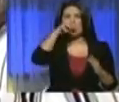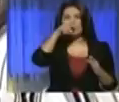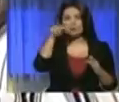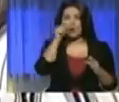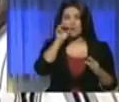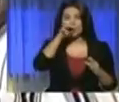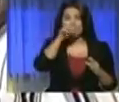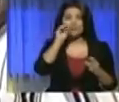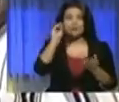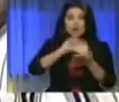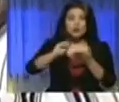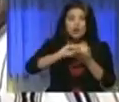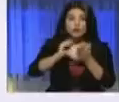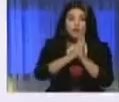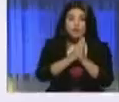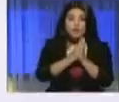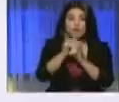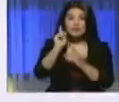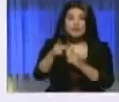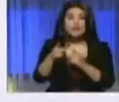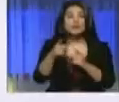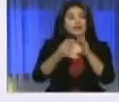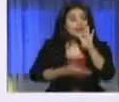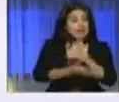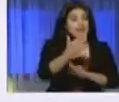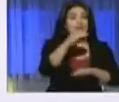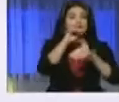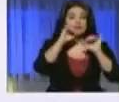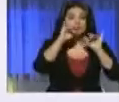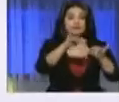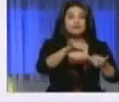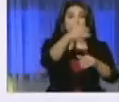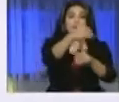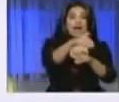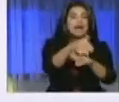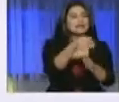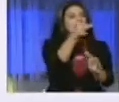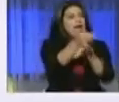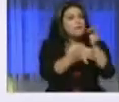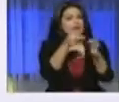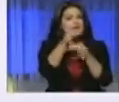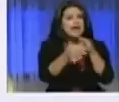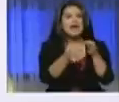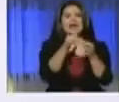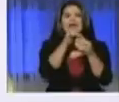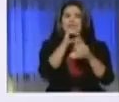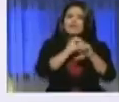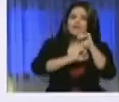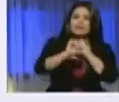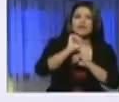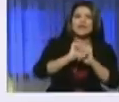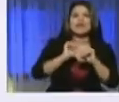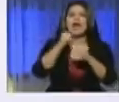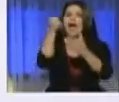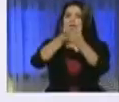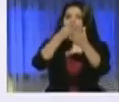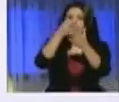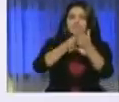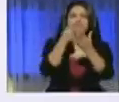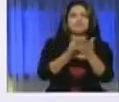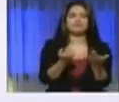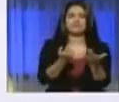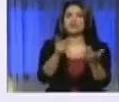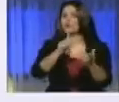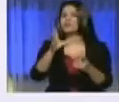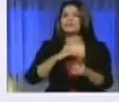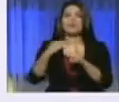Tomen nota, hay que salir a la calle a difundir, a defender, a ganar esta batalla frente a la manipulación